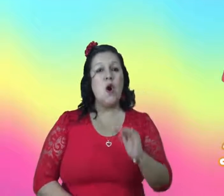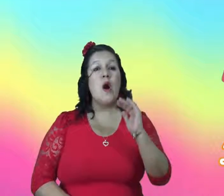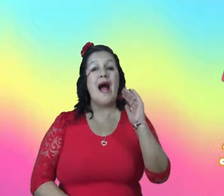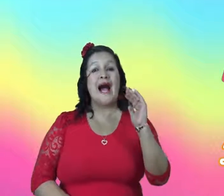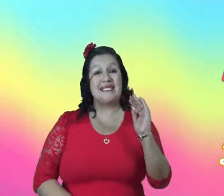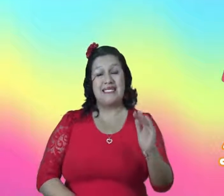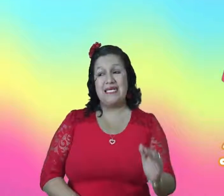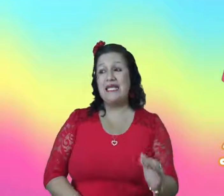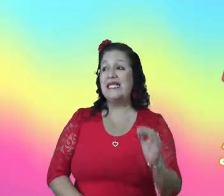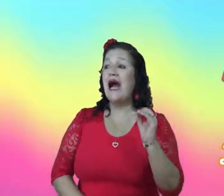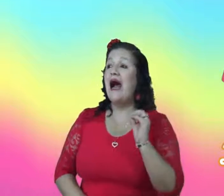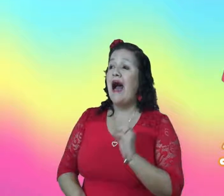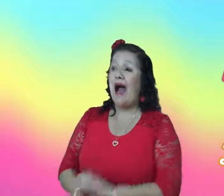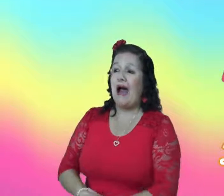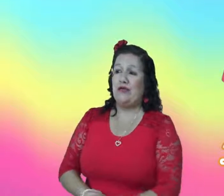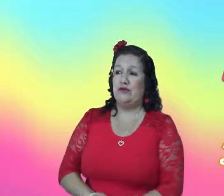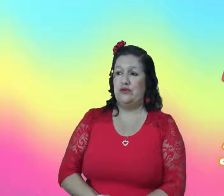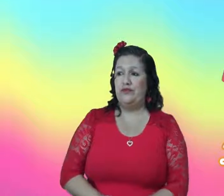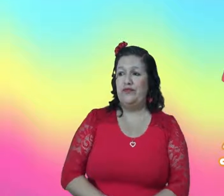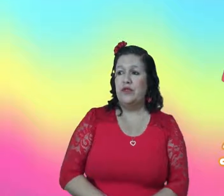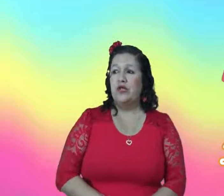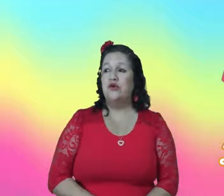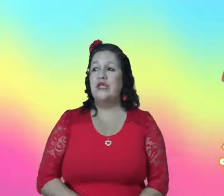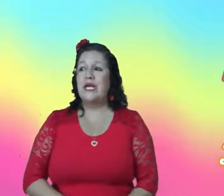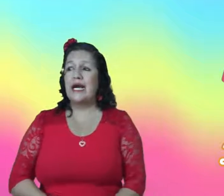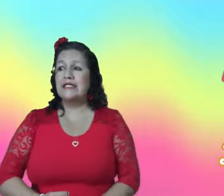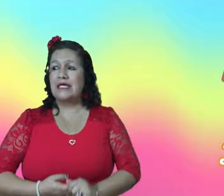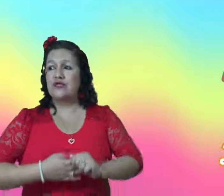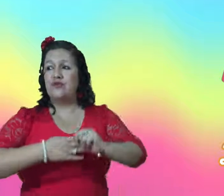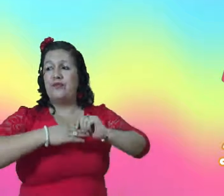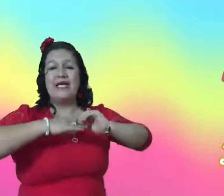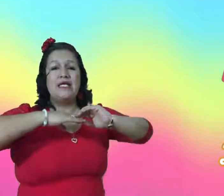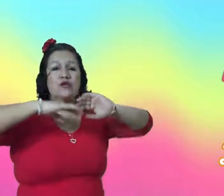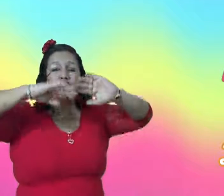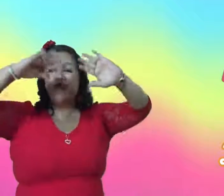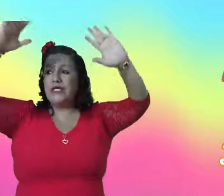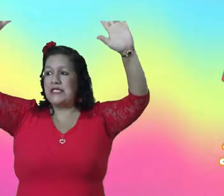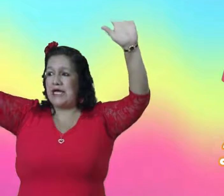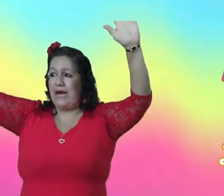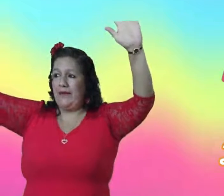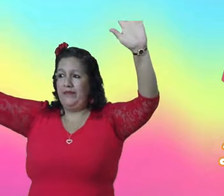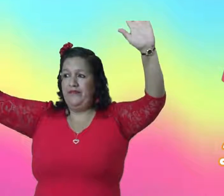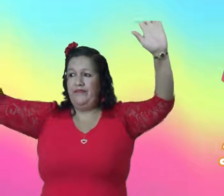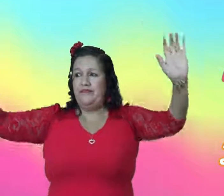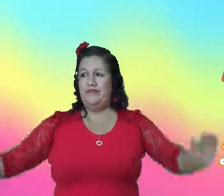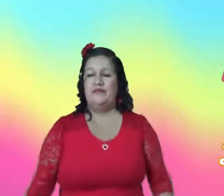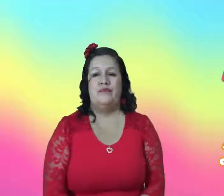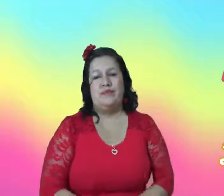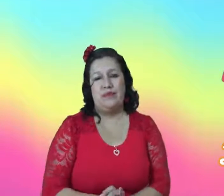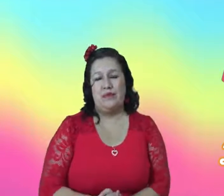veinticinco a sesenta años. Donde alcanza su plenitud física.